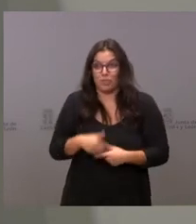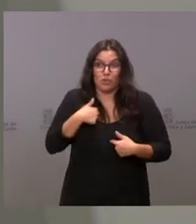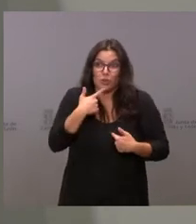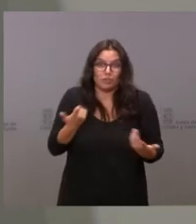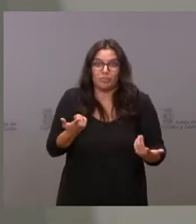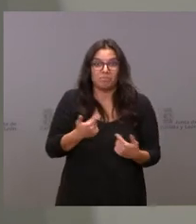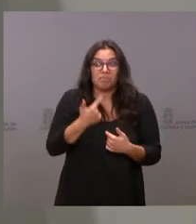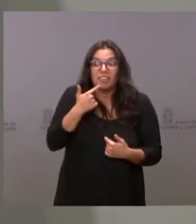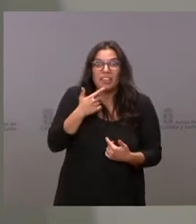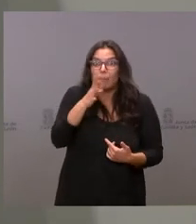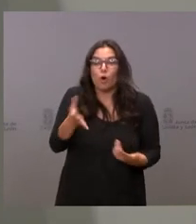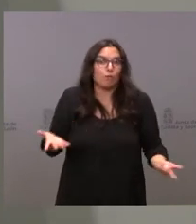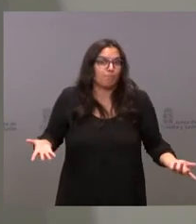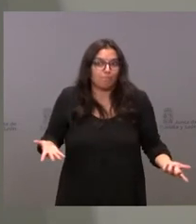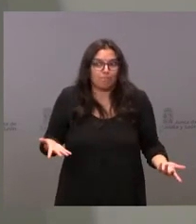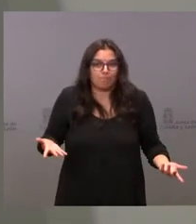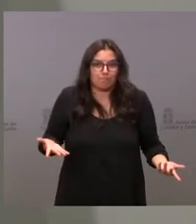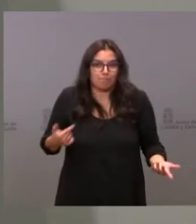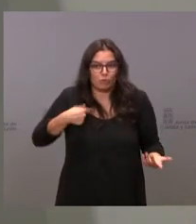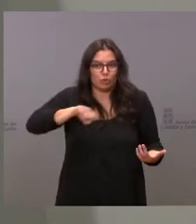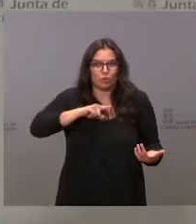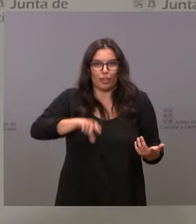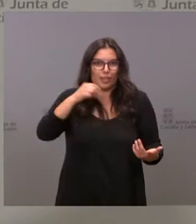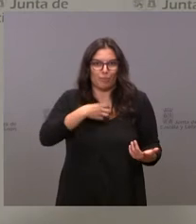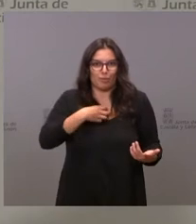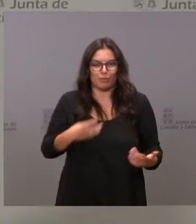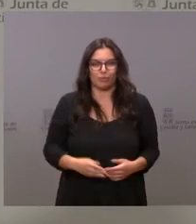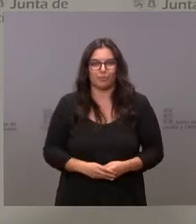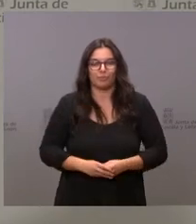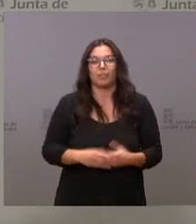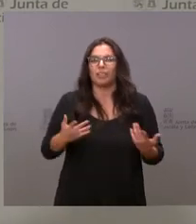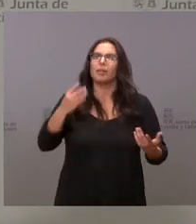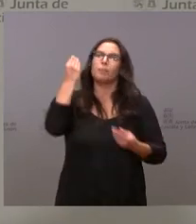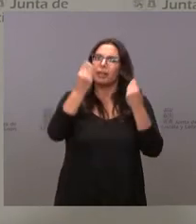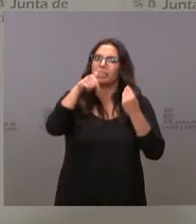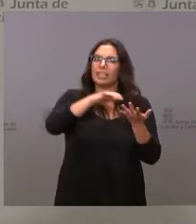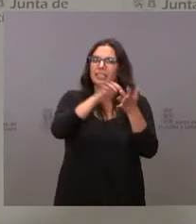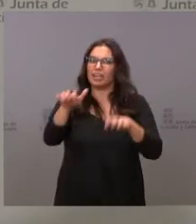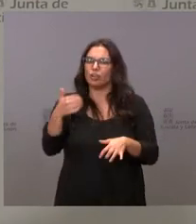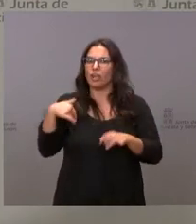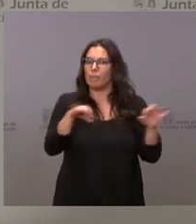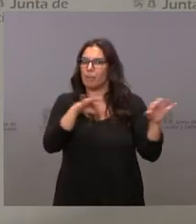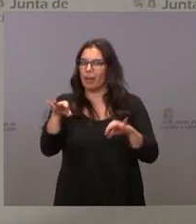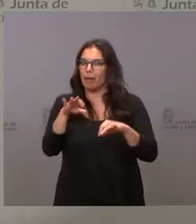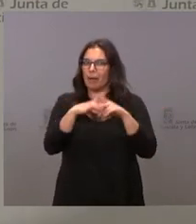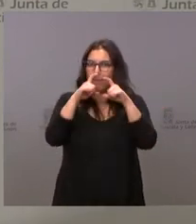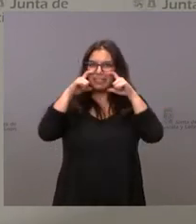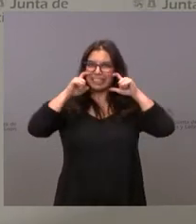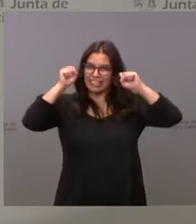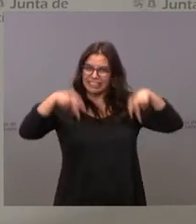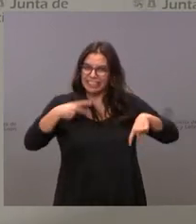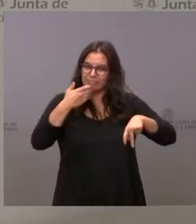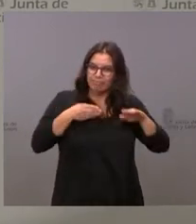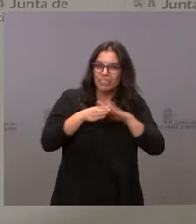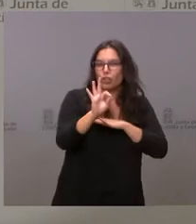por qué se habla de esto, no nos corresponde a nosotros esa decisión. ¿Usted cree que Castilla y León está preparada para quitar la mascarilla en los interiores o hay que esperar